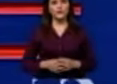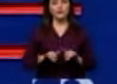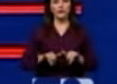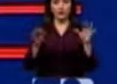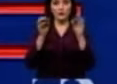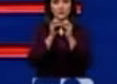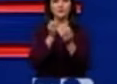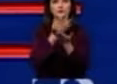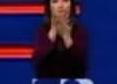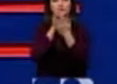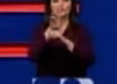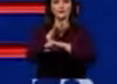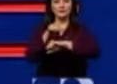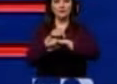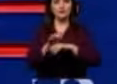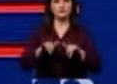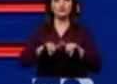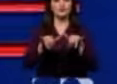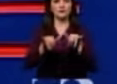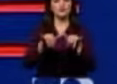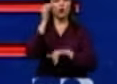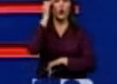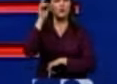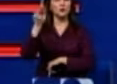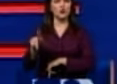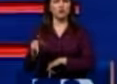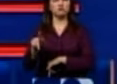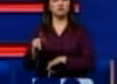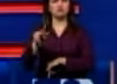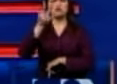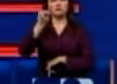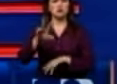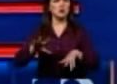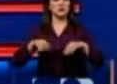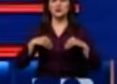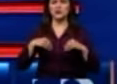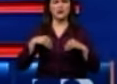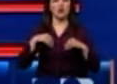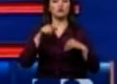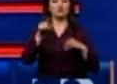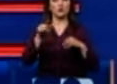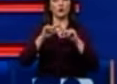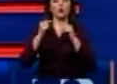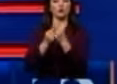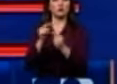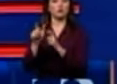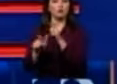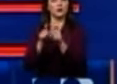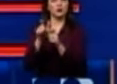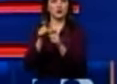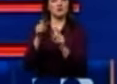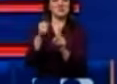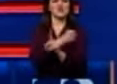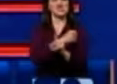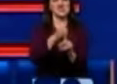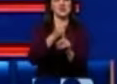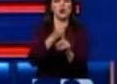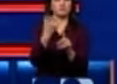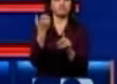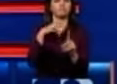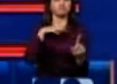Seguimos informando en 24 horas, siguen las reacciones de rechazo a la agresión que sufrió el candidato presidencial Guillermo Lasso y su familia en el Estadio Olímpico